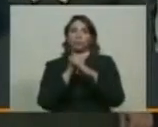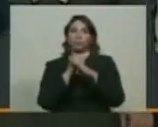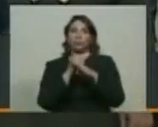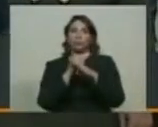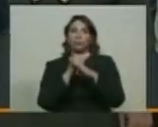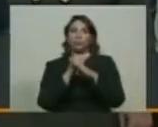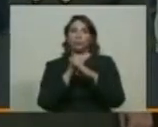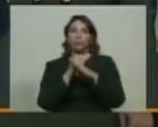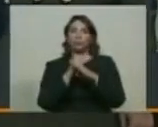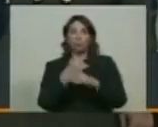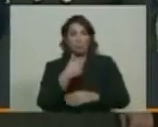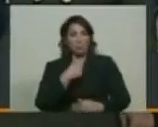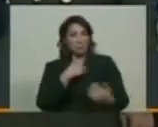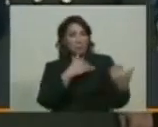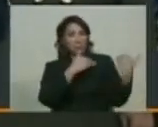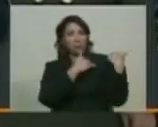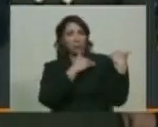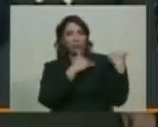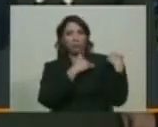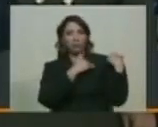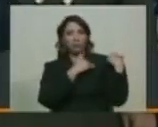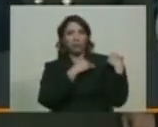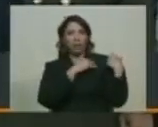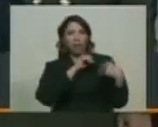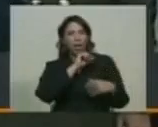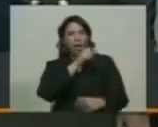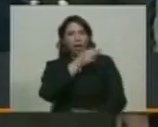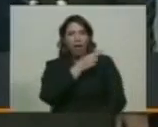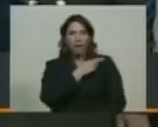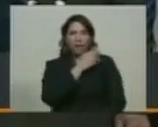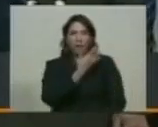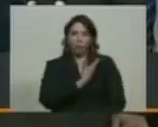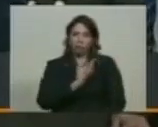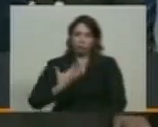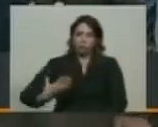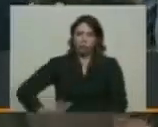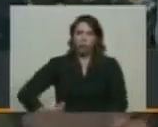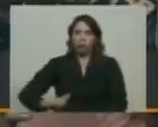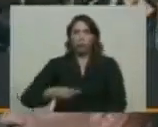a mis responsabilidades como jefe de Estado, como jefe de